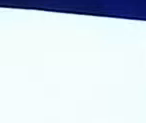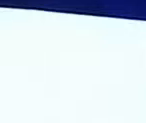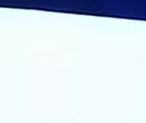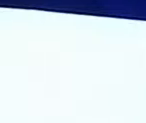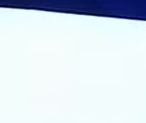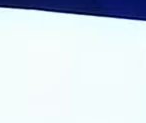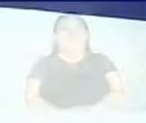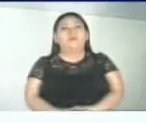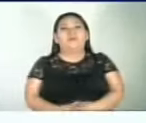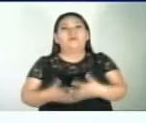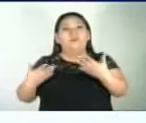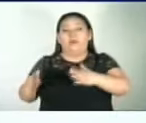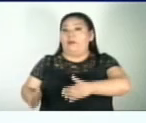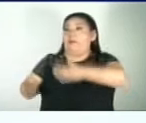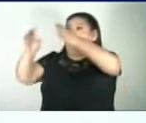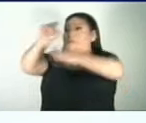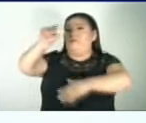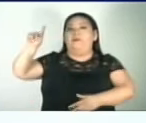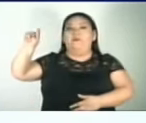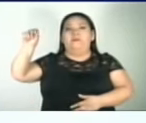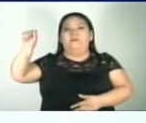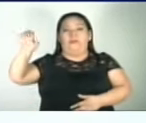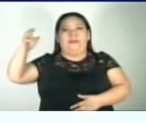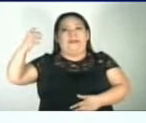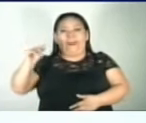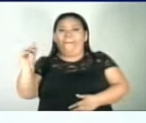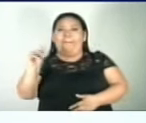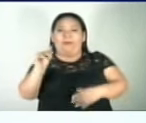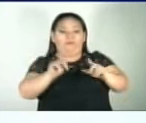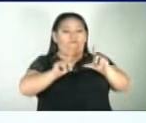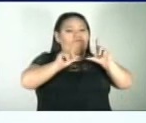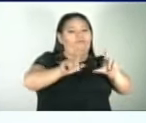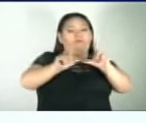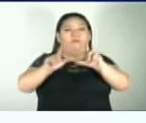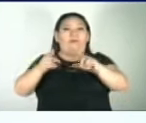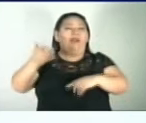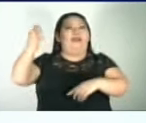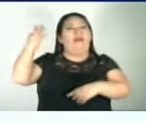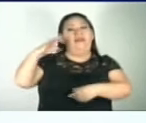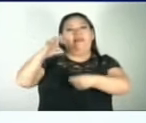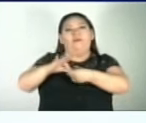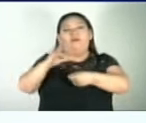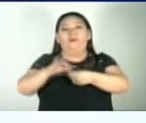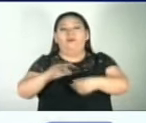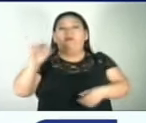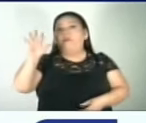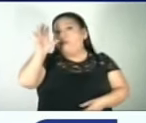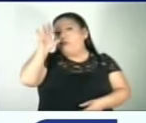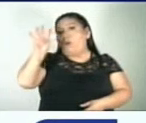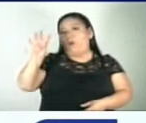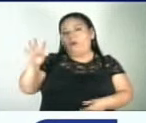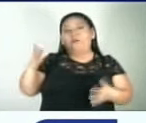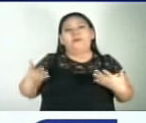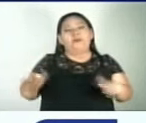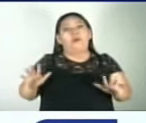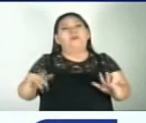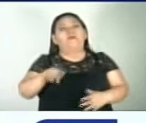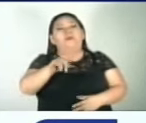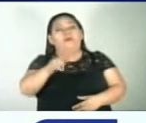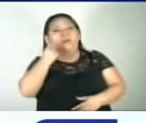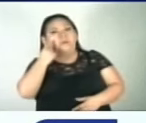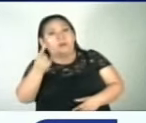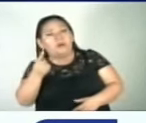El Tribunal Supremo Electoral acreditó a los diputados electos el pasado 4 de febrero en un hotel capitalino. Durante el evento,